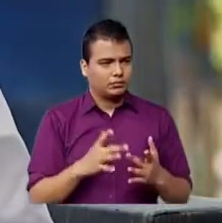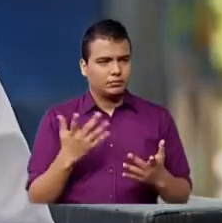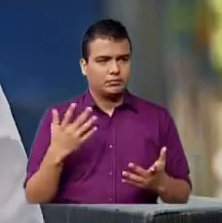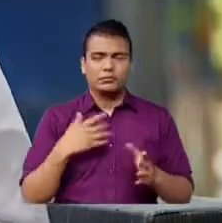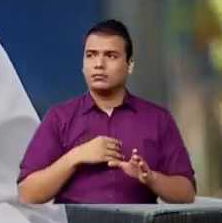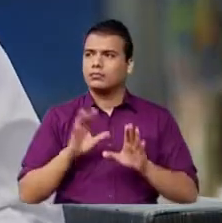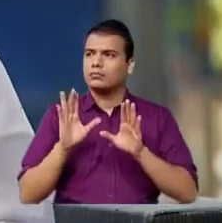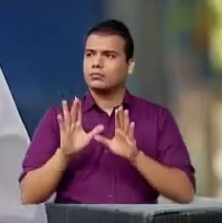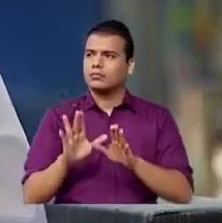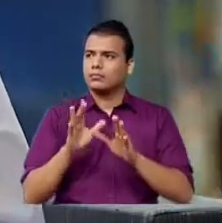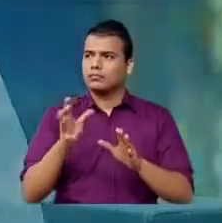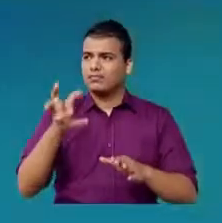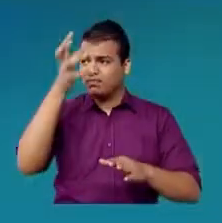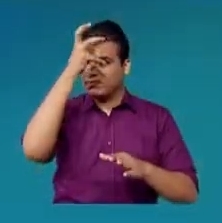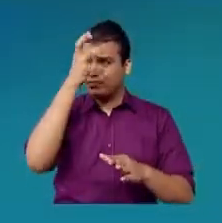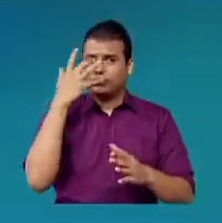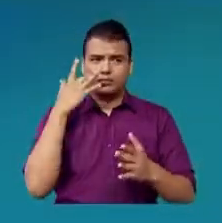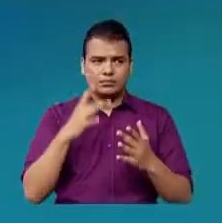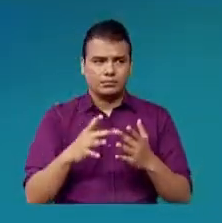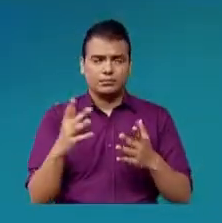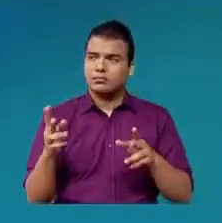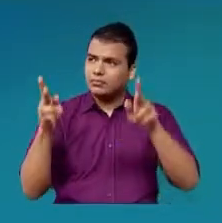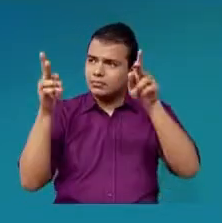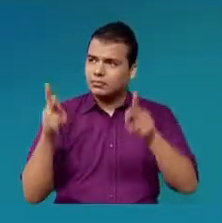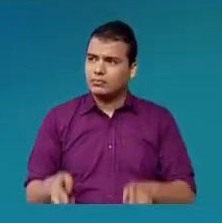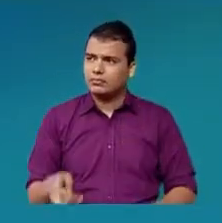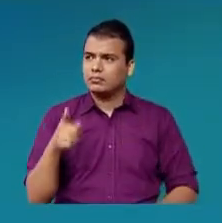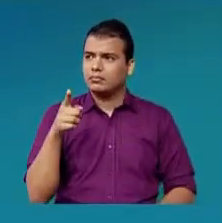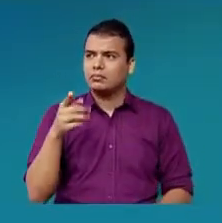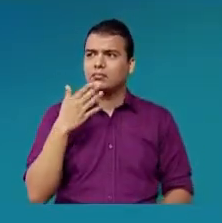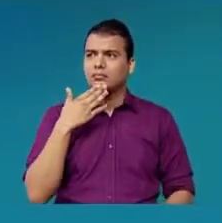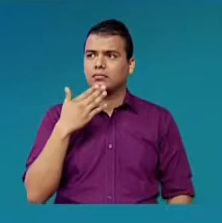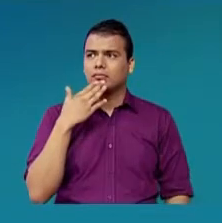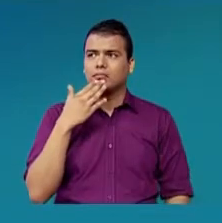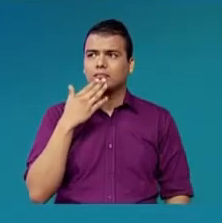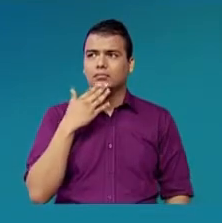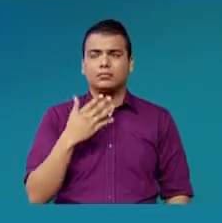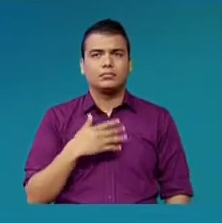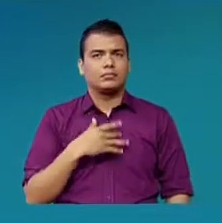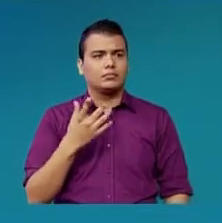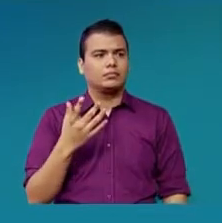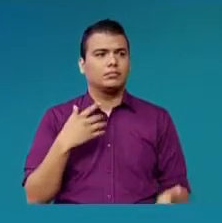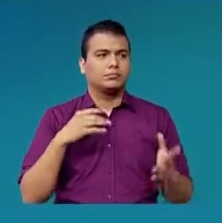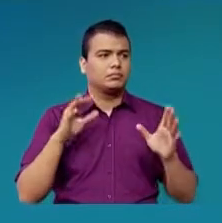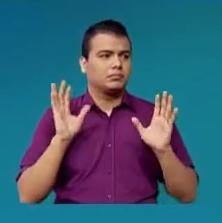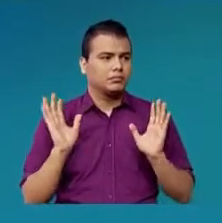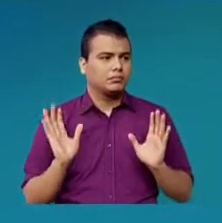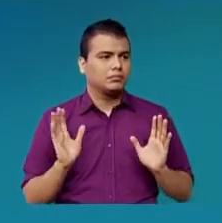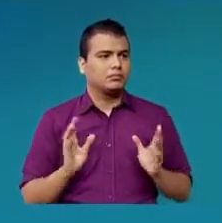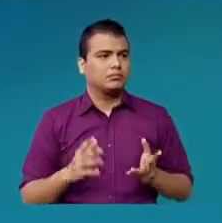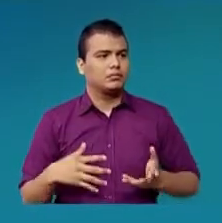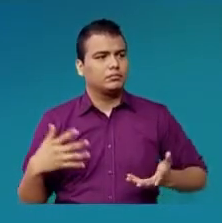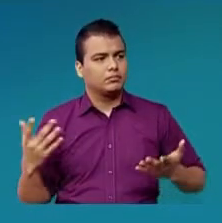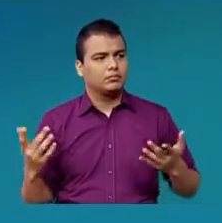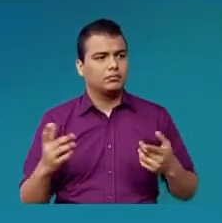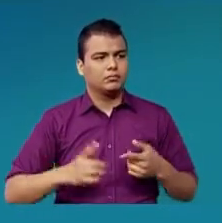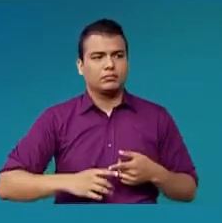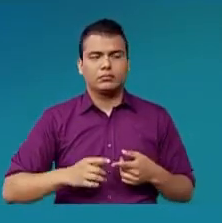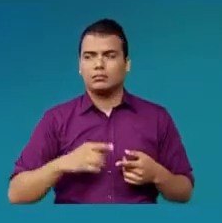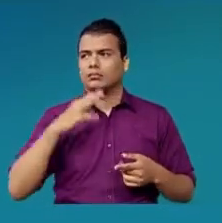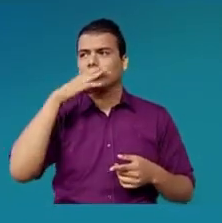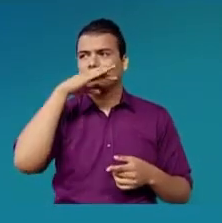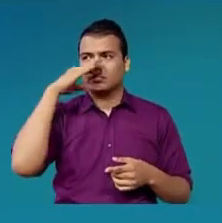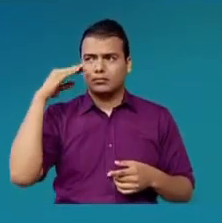farmacología vegetal es la especialidad en donde el paciente tiene la opción terapéutica de un recurso natural, como lo mencionas, homeopatía, esencias